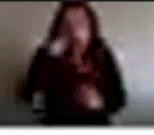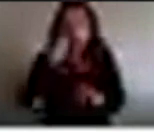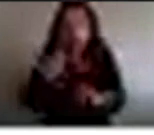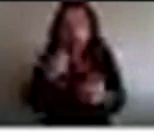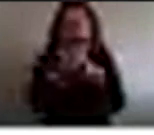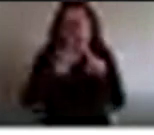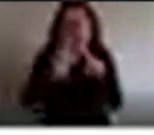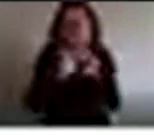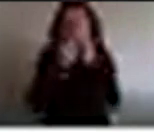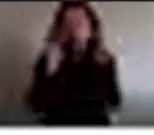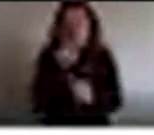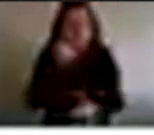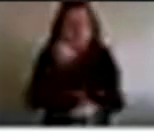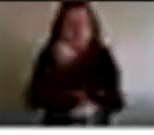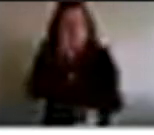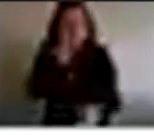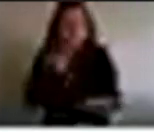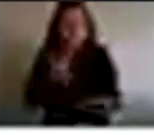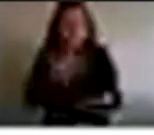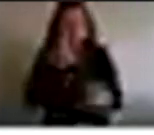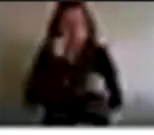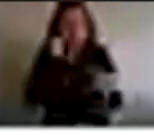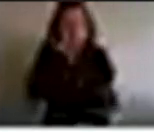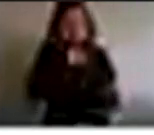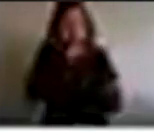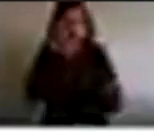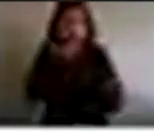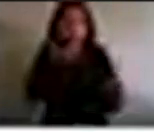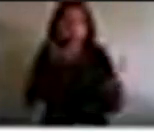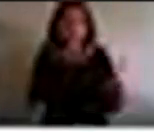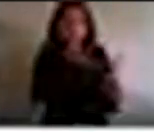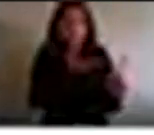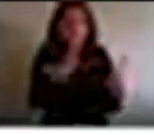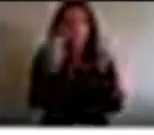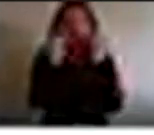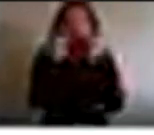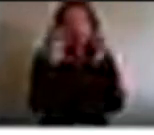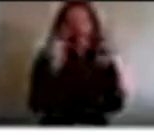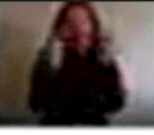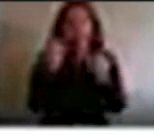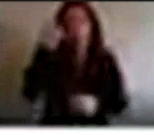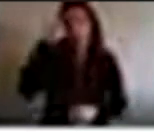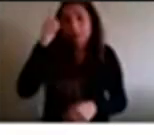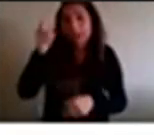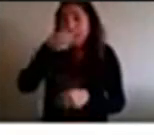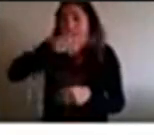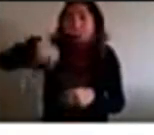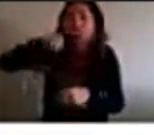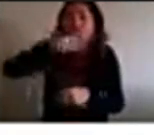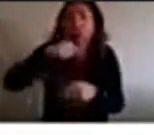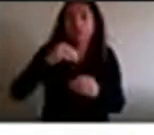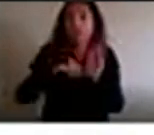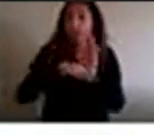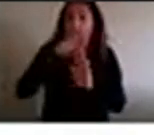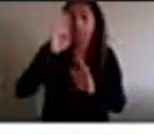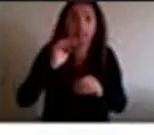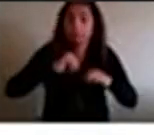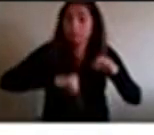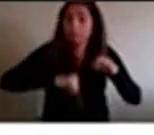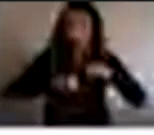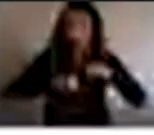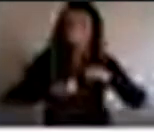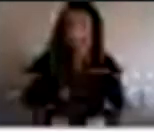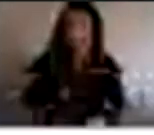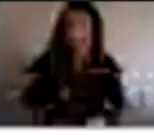ser. Y créame que el aporte es muy beneficioso y mayoritario a nivel empresarial. Pero lo